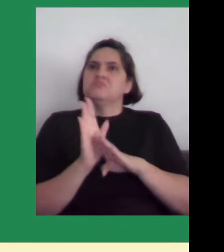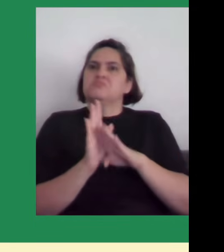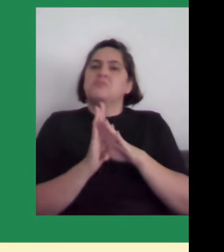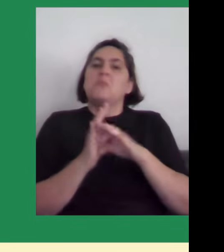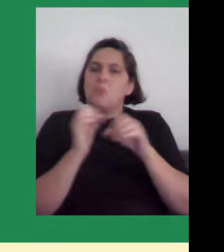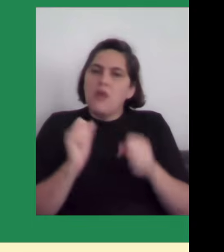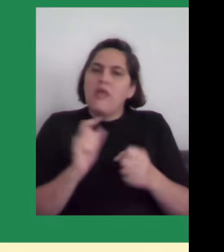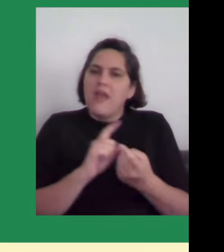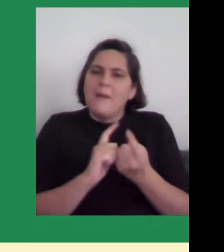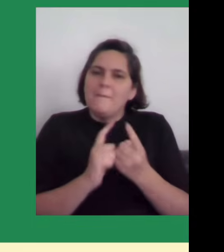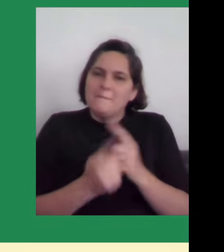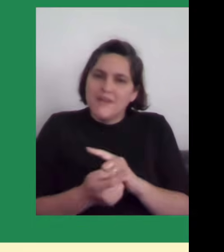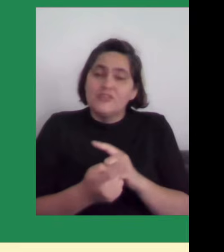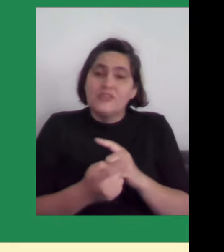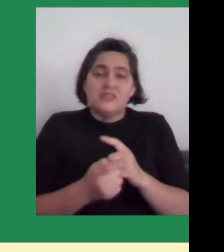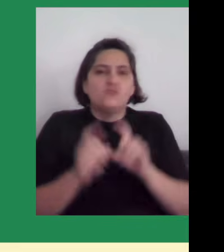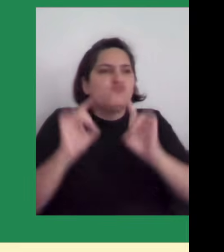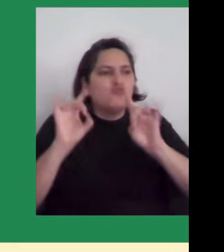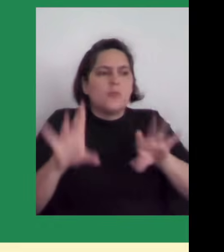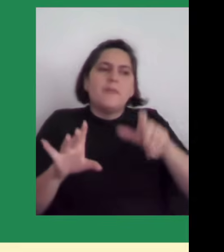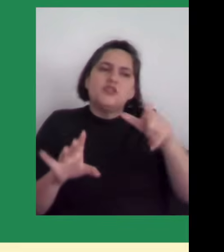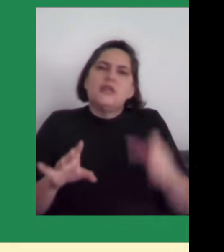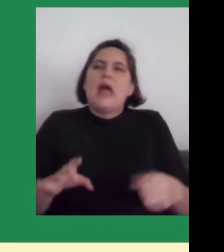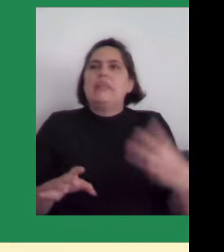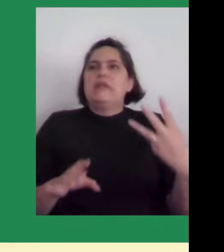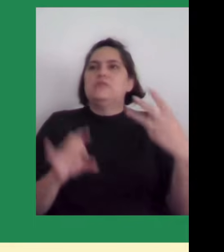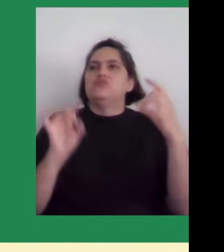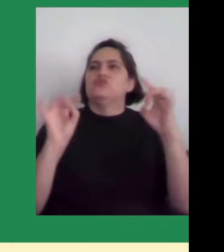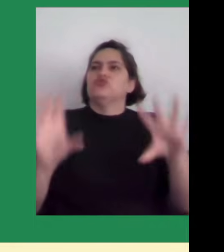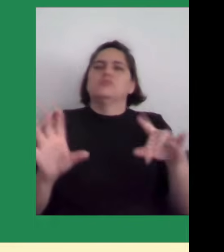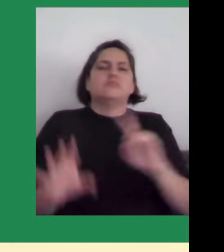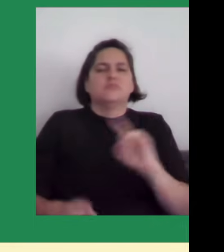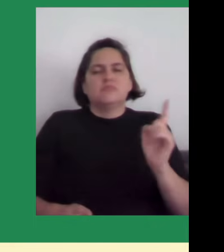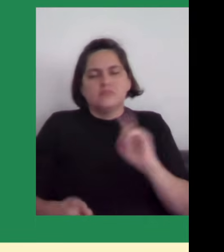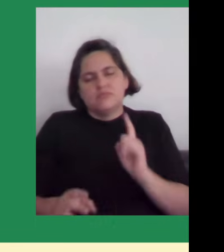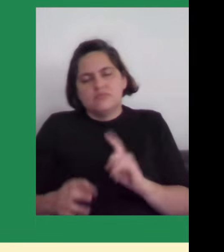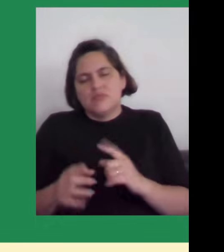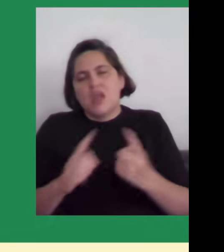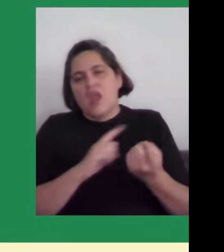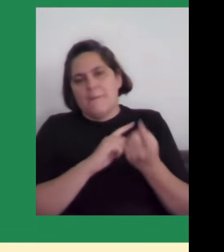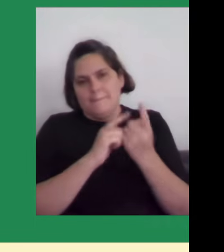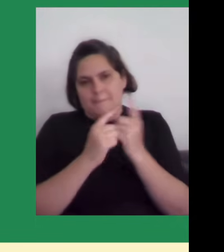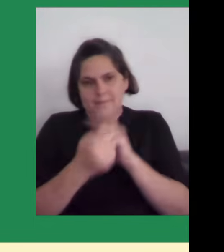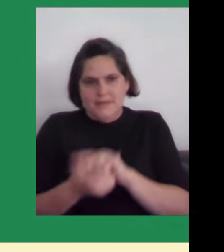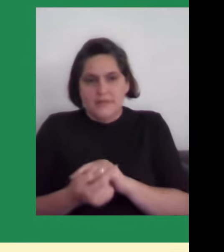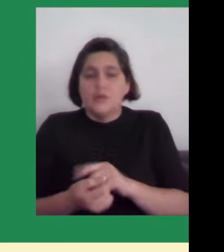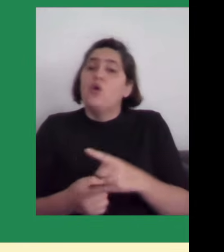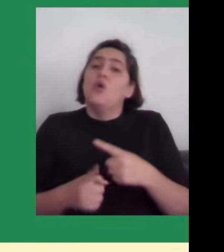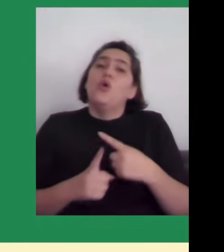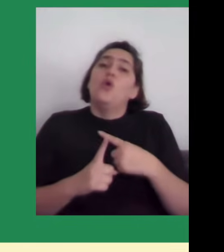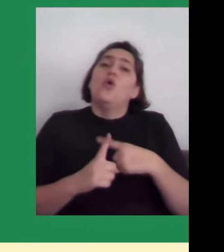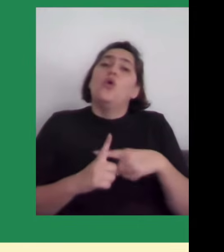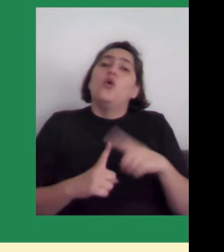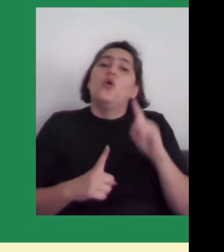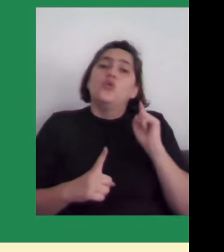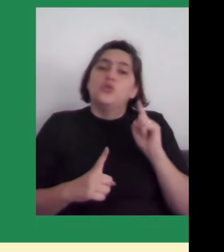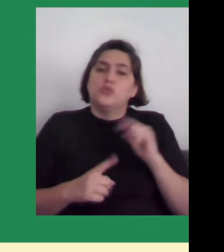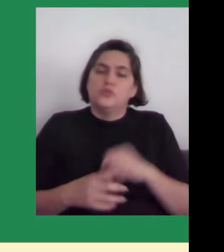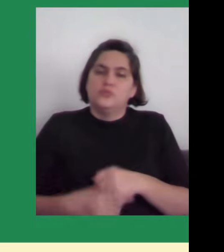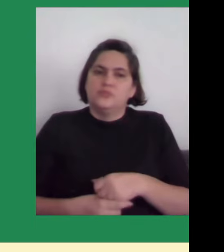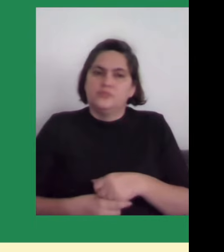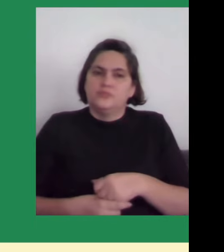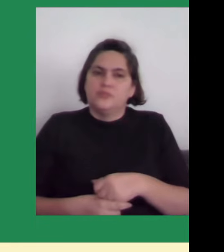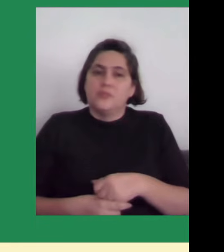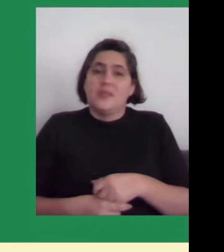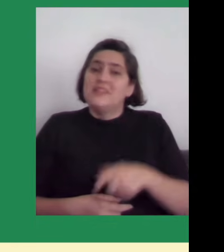estos niveles no son estáticos. Y otra cosa que tampoco es estática son las personas